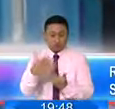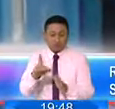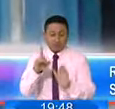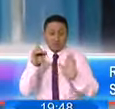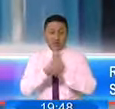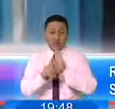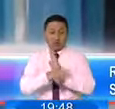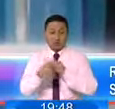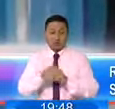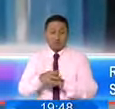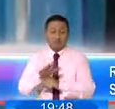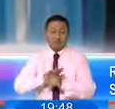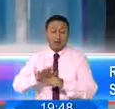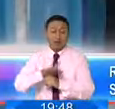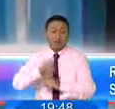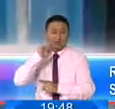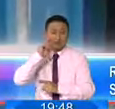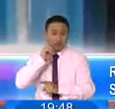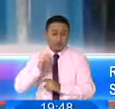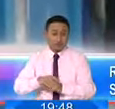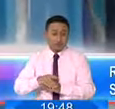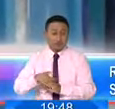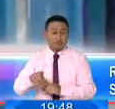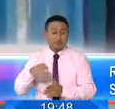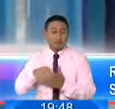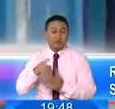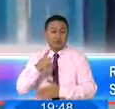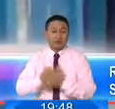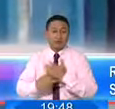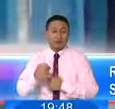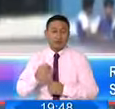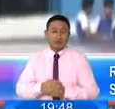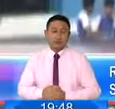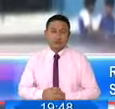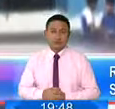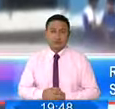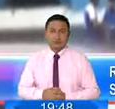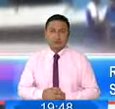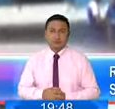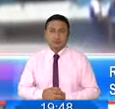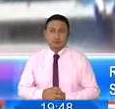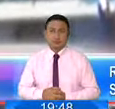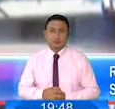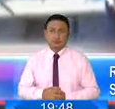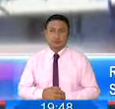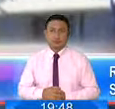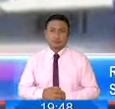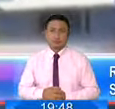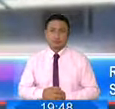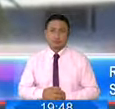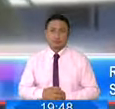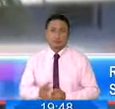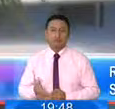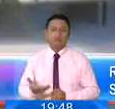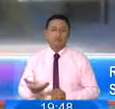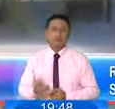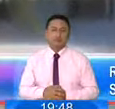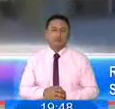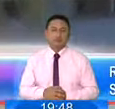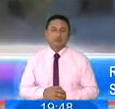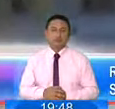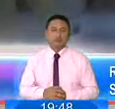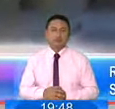denuncian supuestos abusos sexuales en contra de sus hijos. Los delitos se habrían